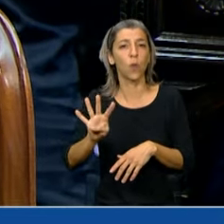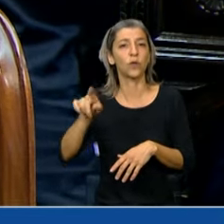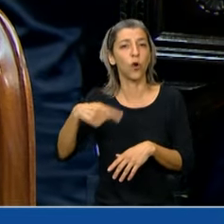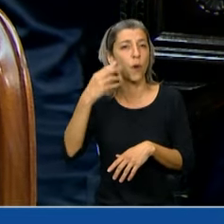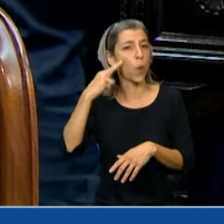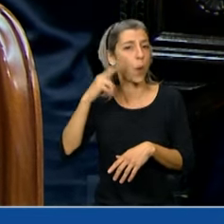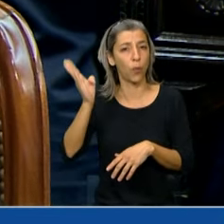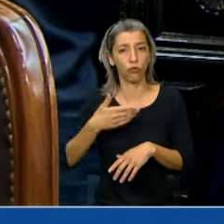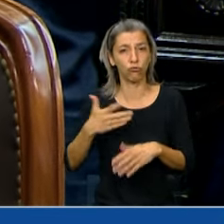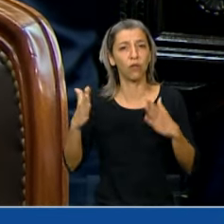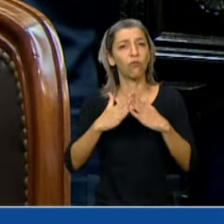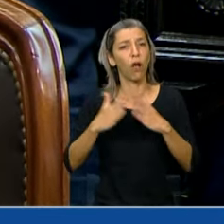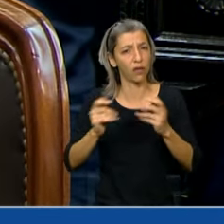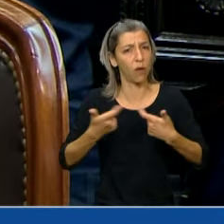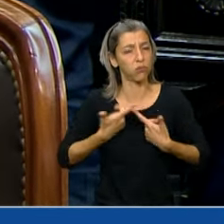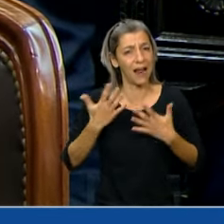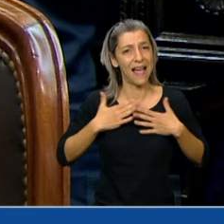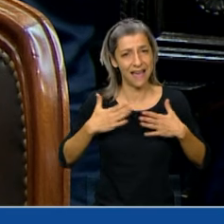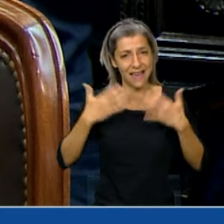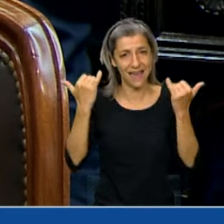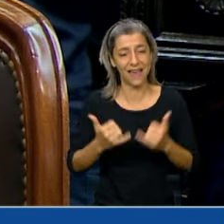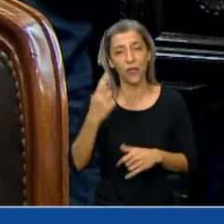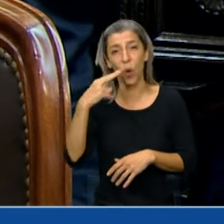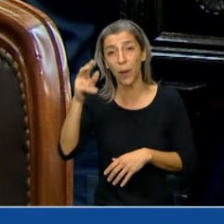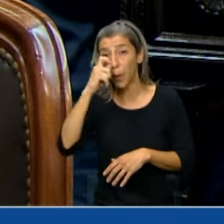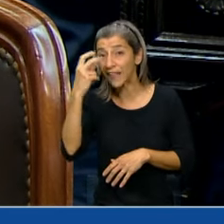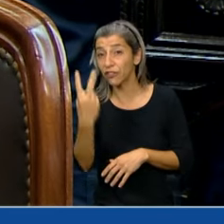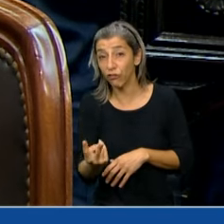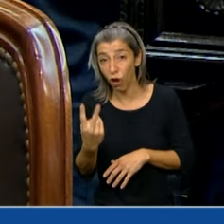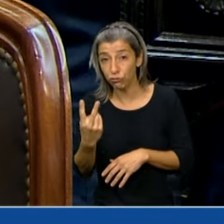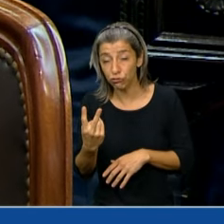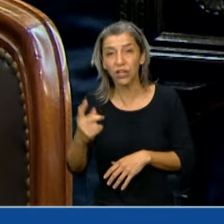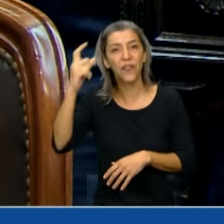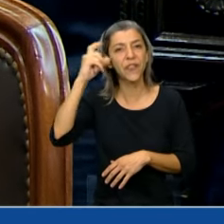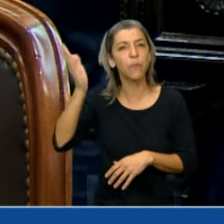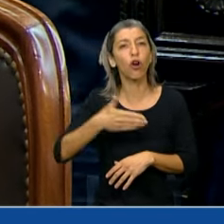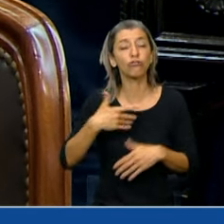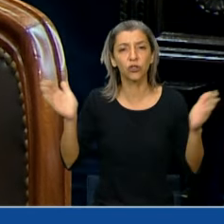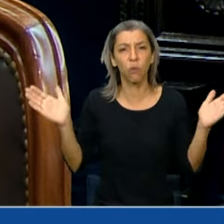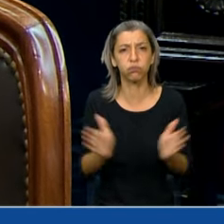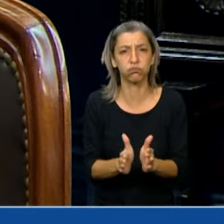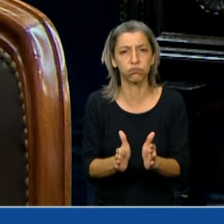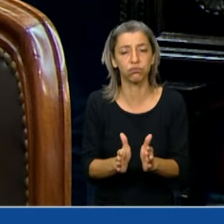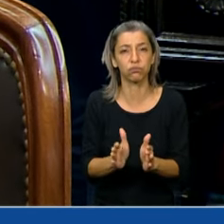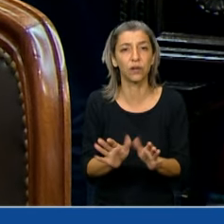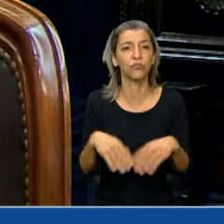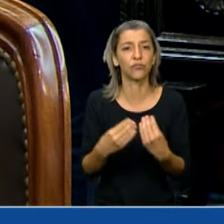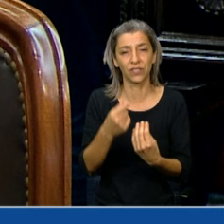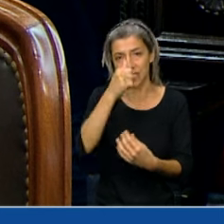hogar y en el 2022 perdió 10 puntos solo el